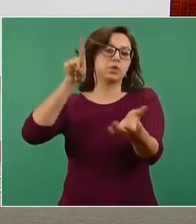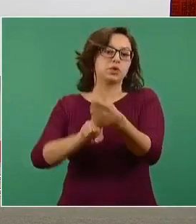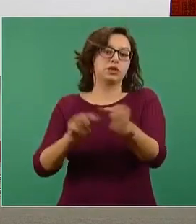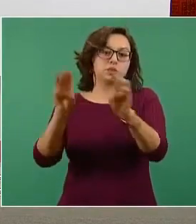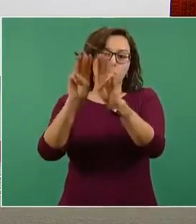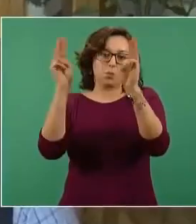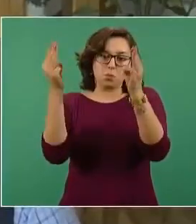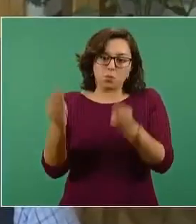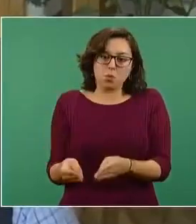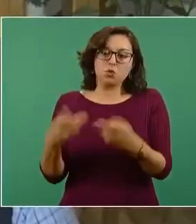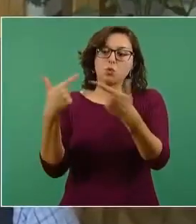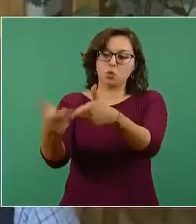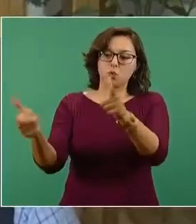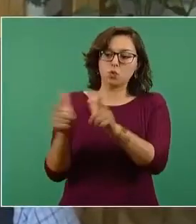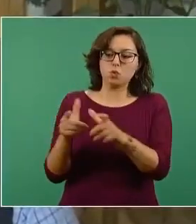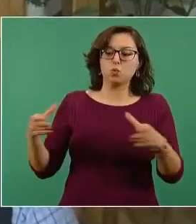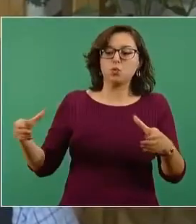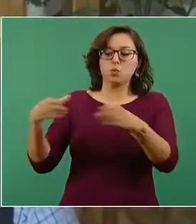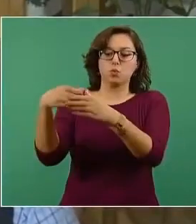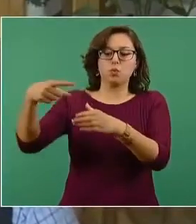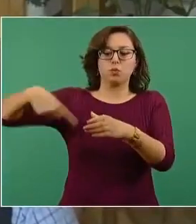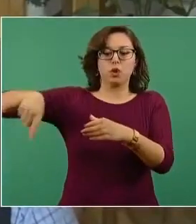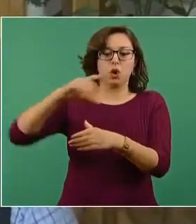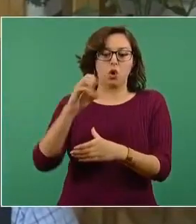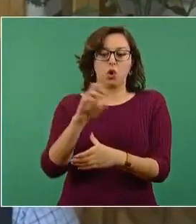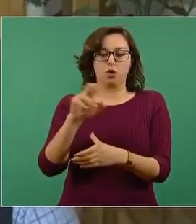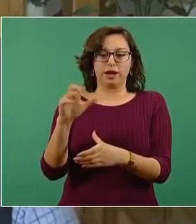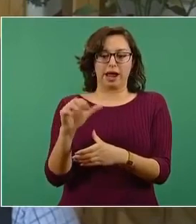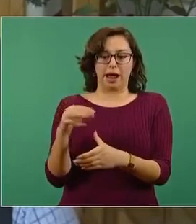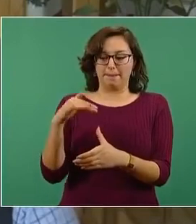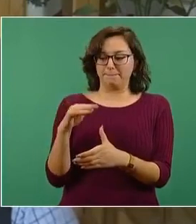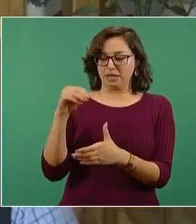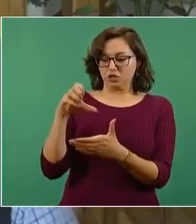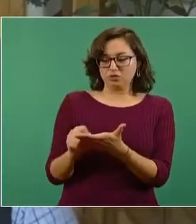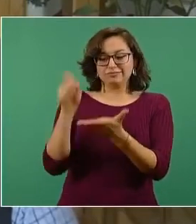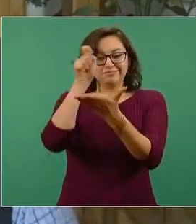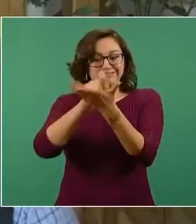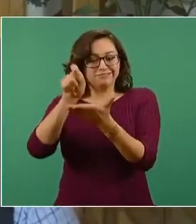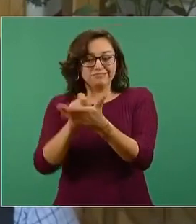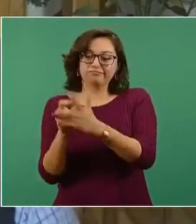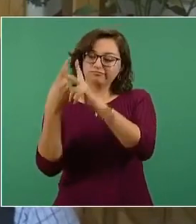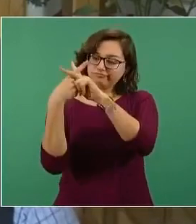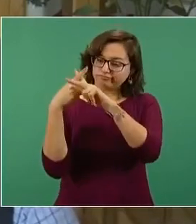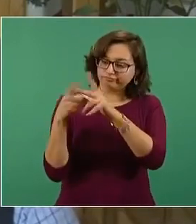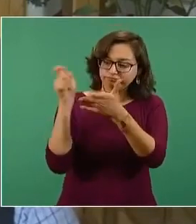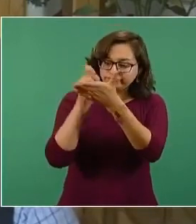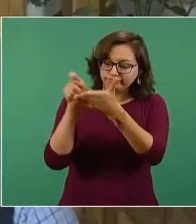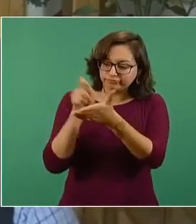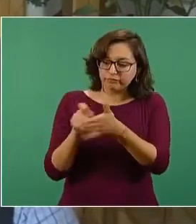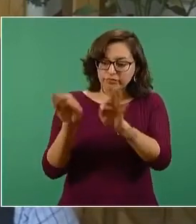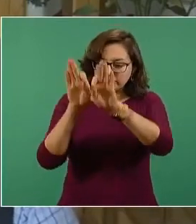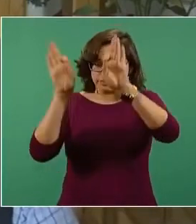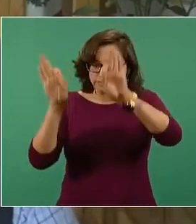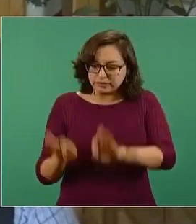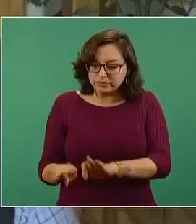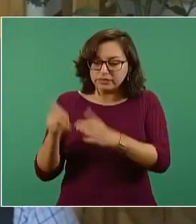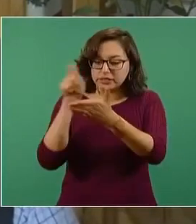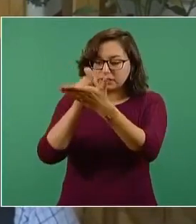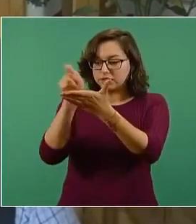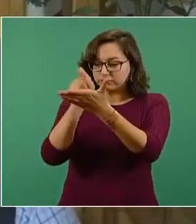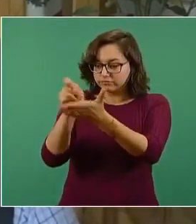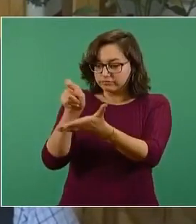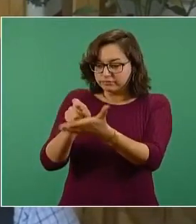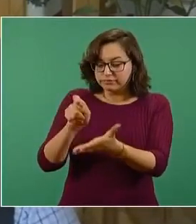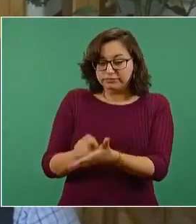que integran la brigada de vacunación Correcaminos. Lo integran de manera manual en formatos oficiales que fueron definidos desde